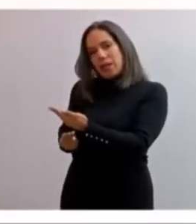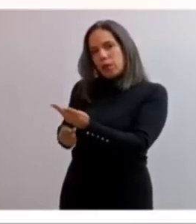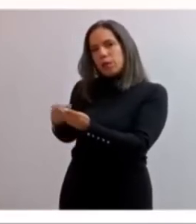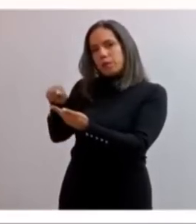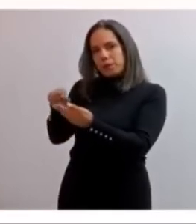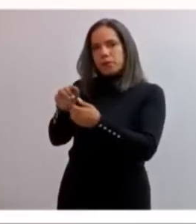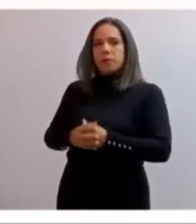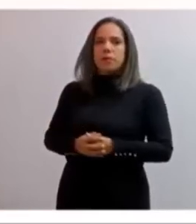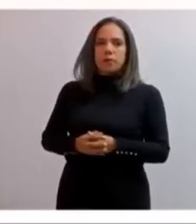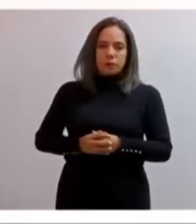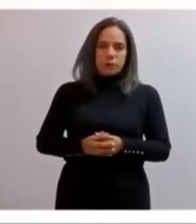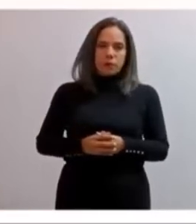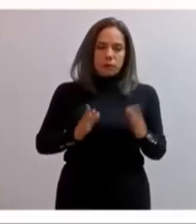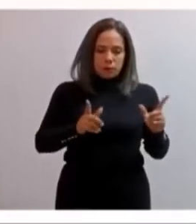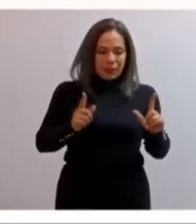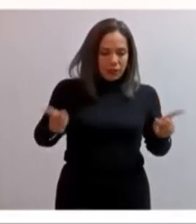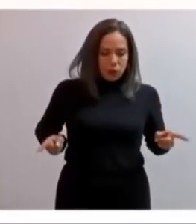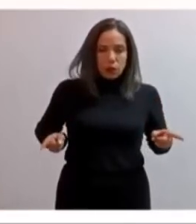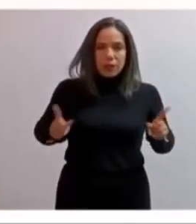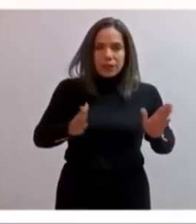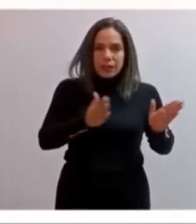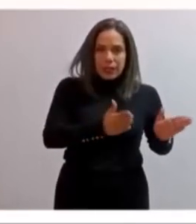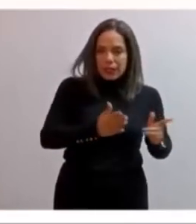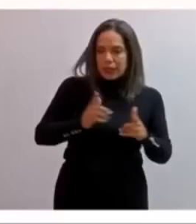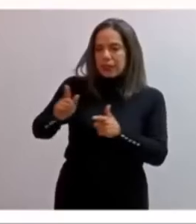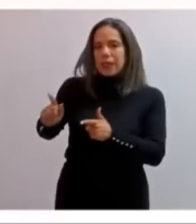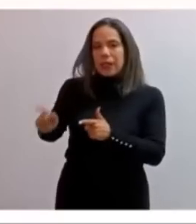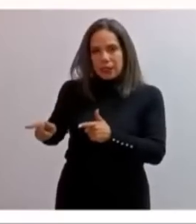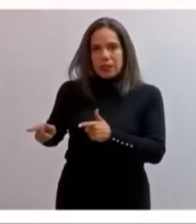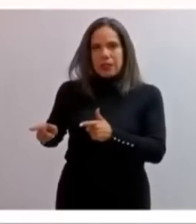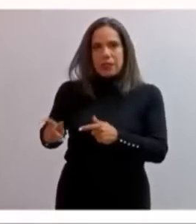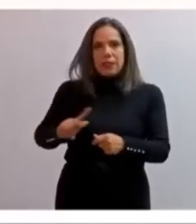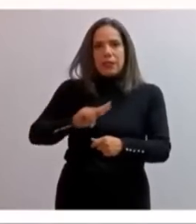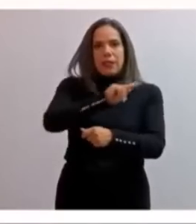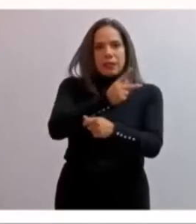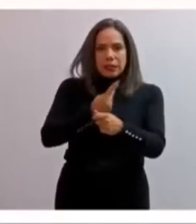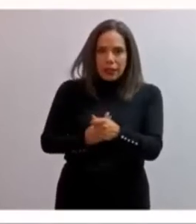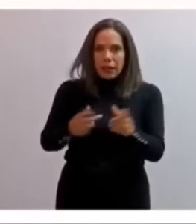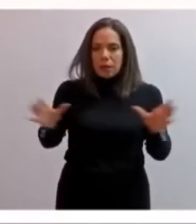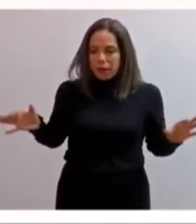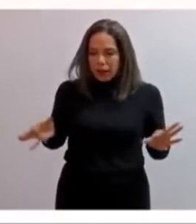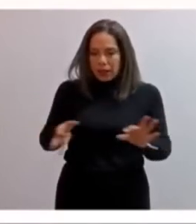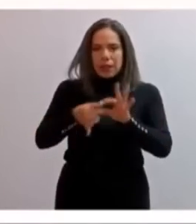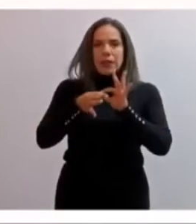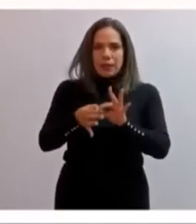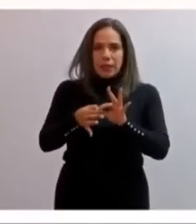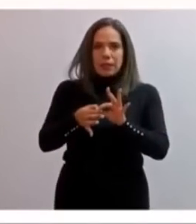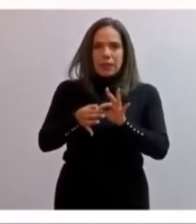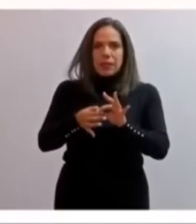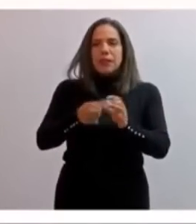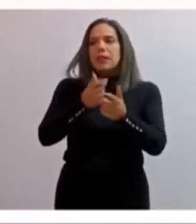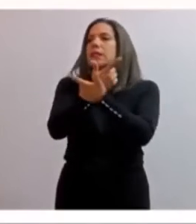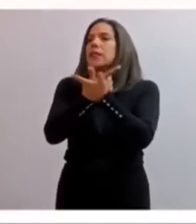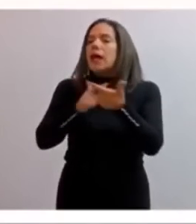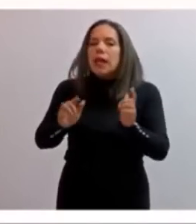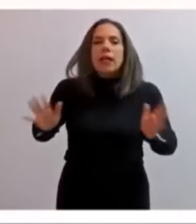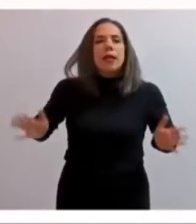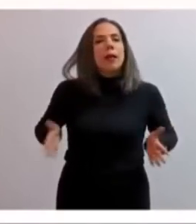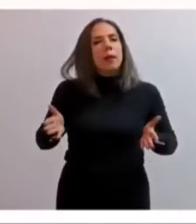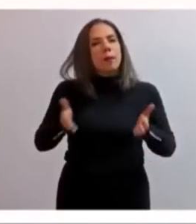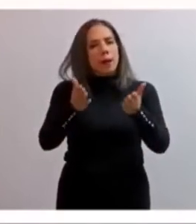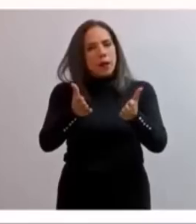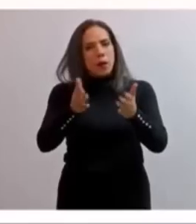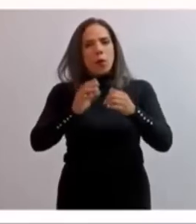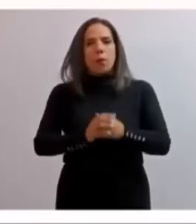codiseño. Parte de considerar que el plan de estudios necesita ser deliberado, esto es,